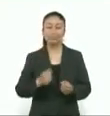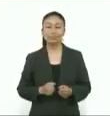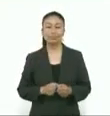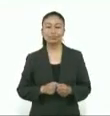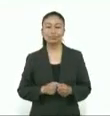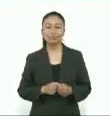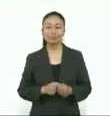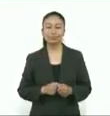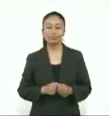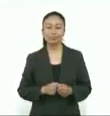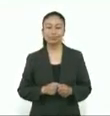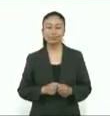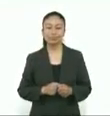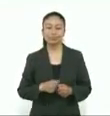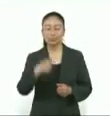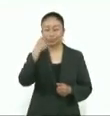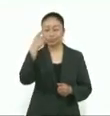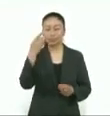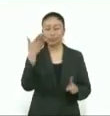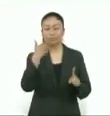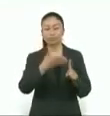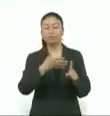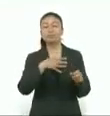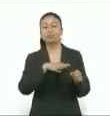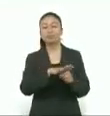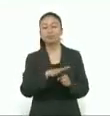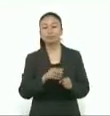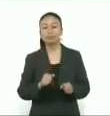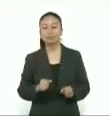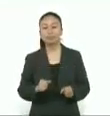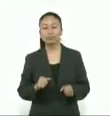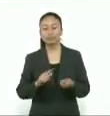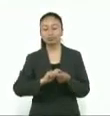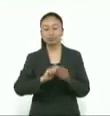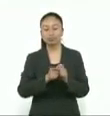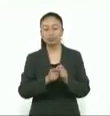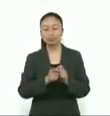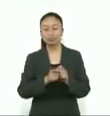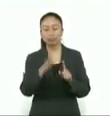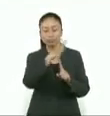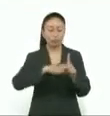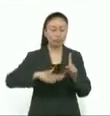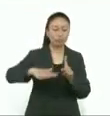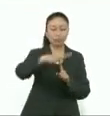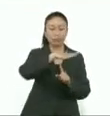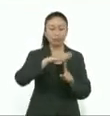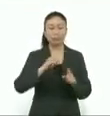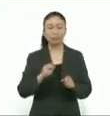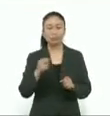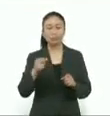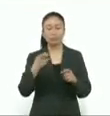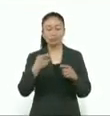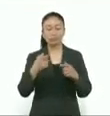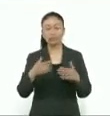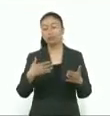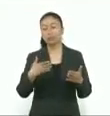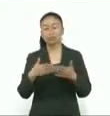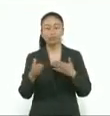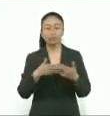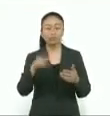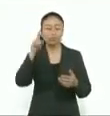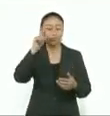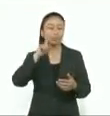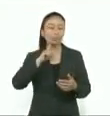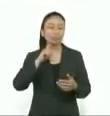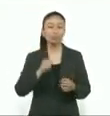desempeñando en favor de la transformación de la vida pública de México todo este gran movimiento de mujeres. Somos